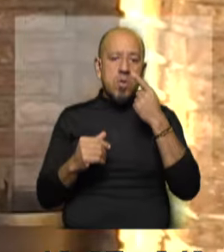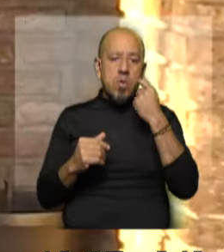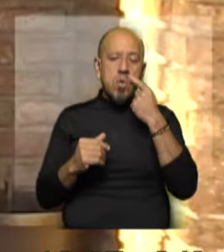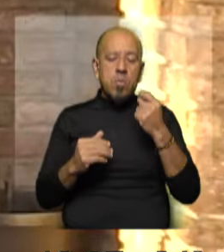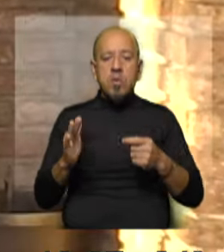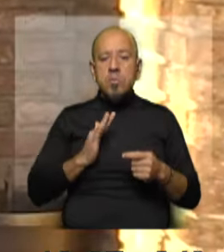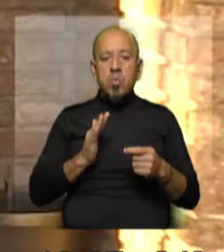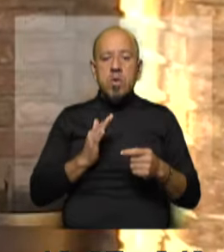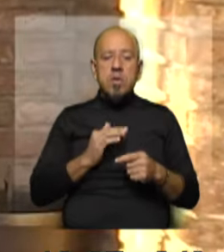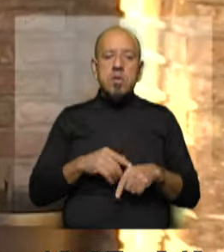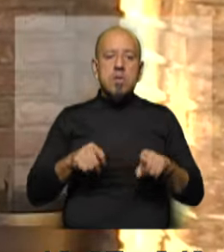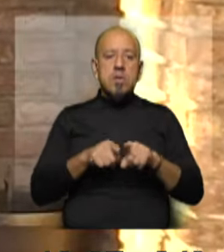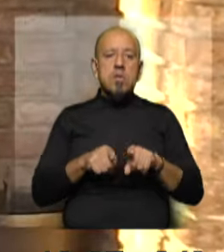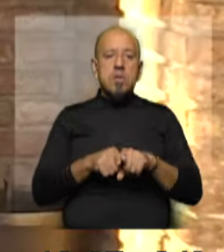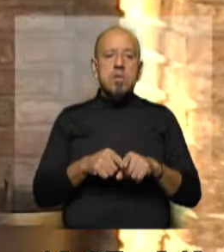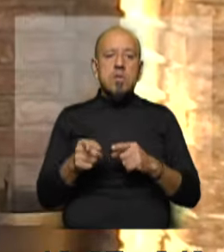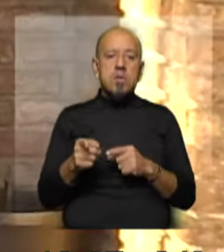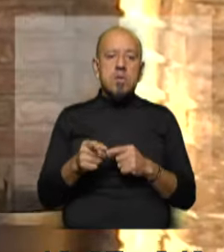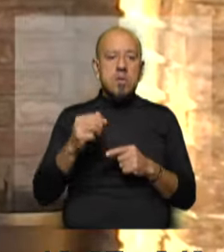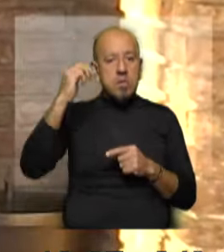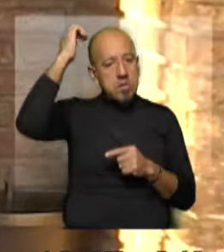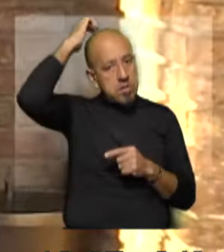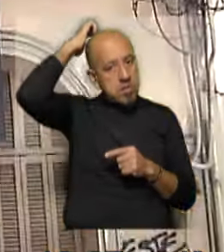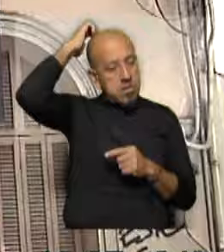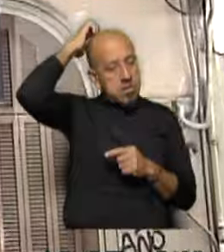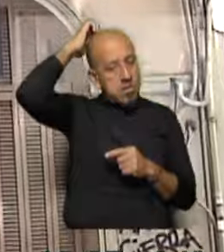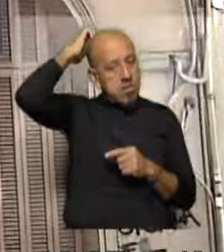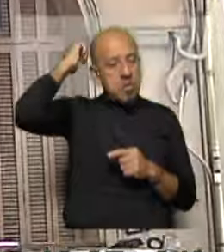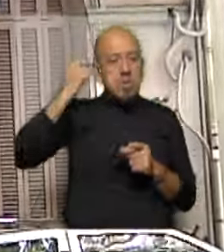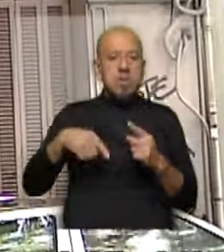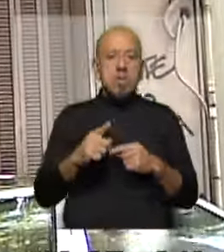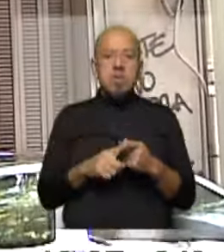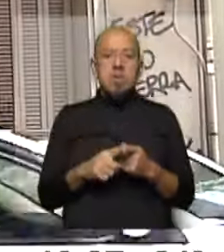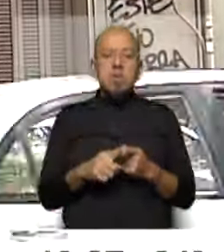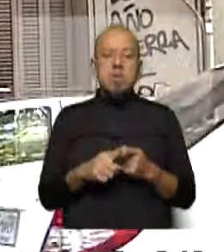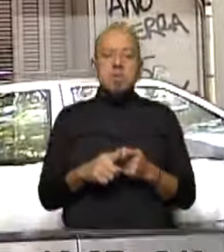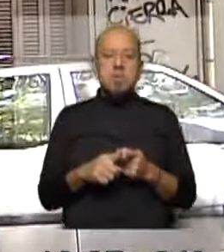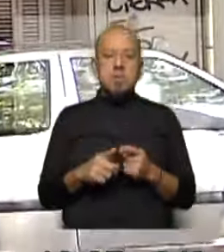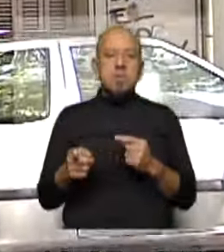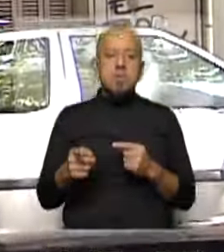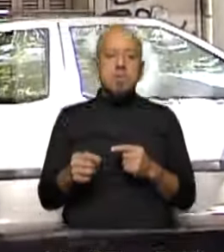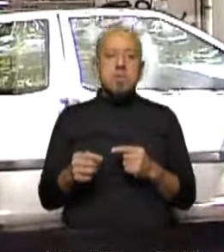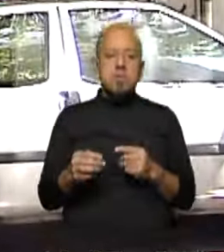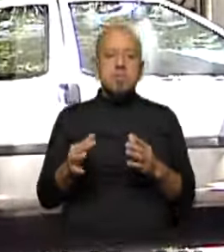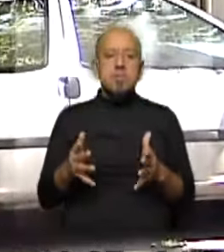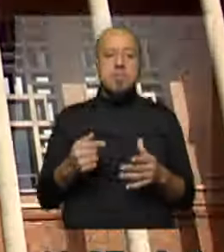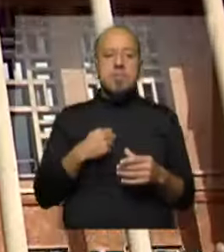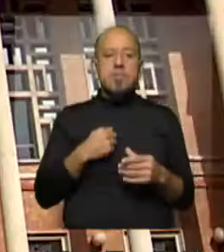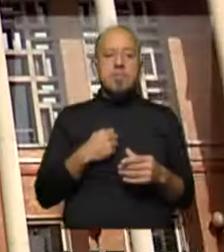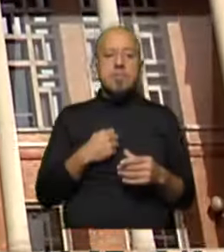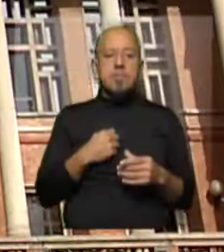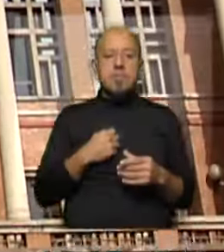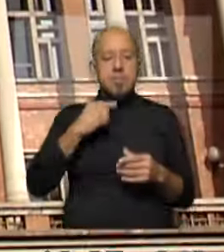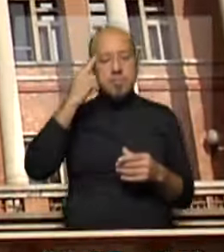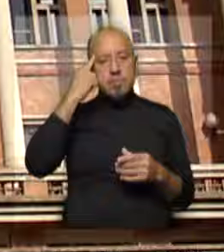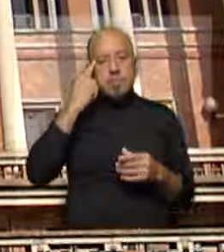género, sino que va a ser en un bolillero único, que me parece que, bueno, que las cosas buenas también a veces hay que decirlas. Después nosotros el análisis que hacemos, entendemos que,